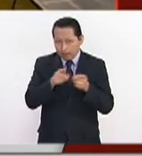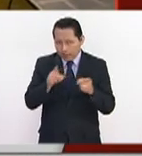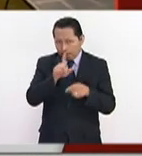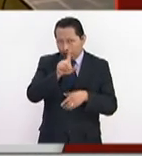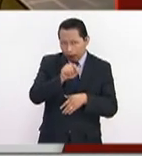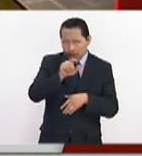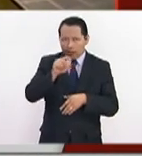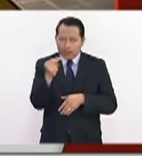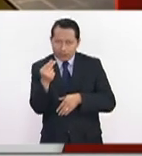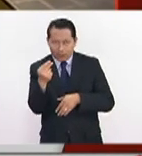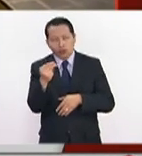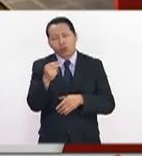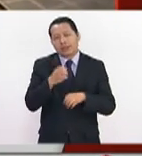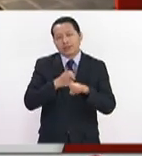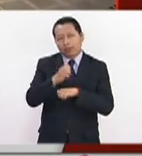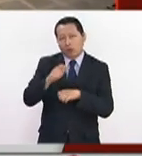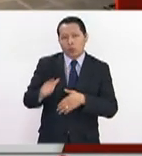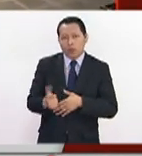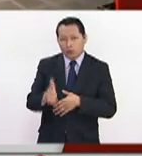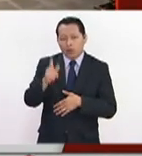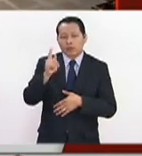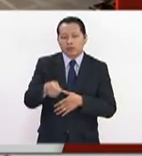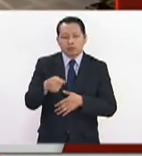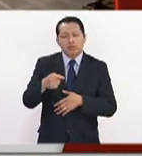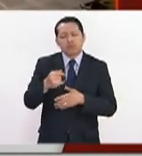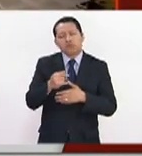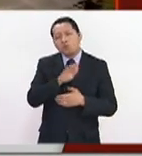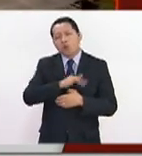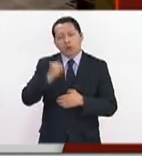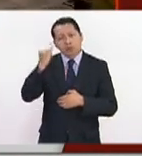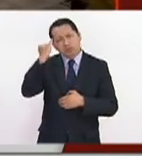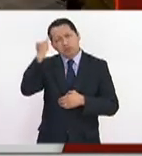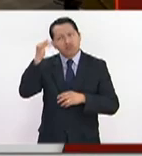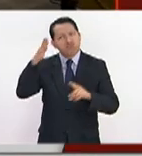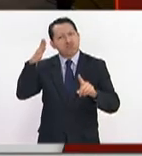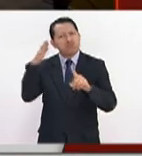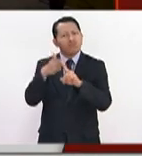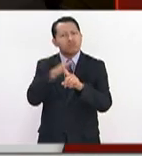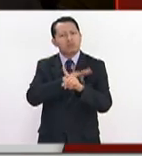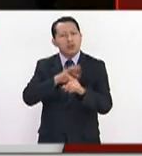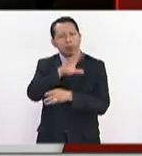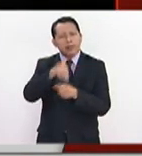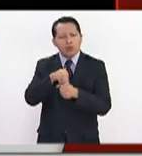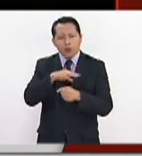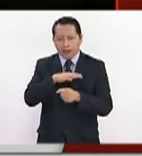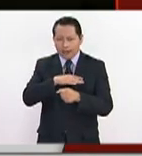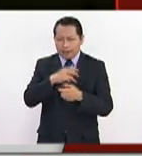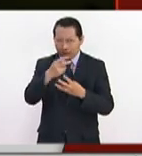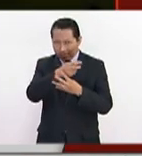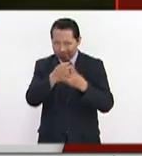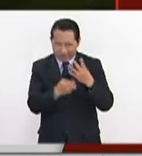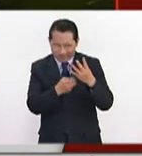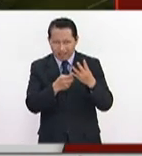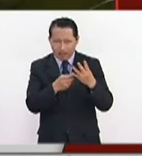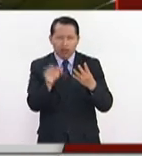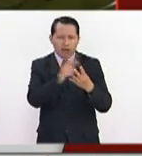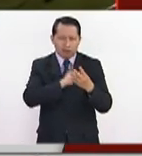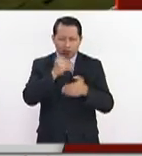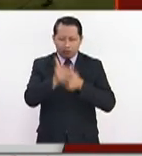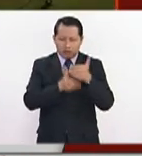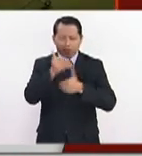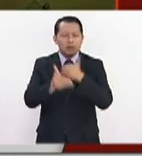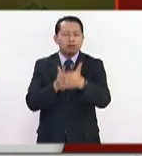2025 del Estado de Guanajuato, en donde se apostaba por un desarrollo de estos sectores primordialmente a partir